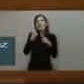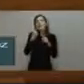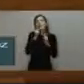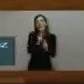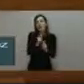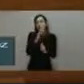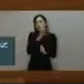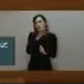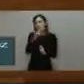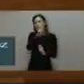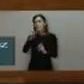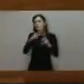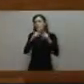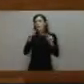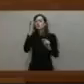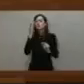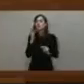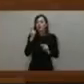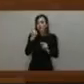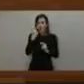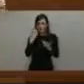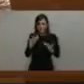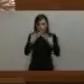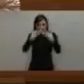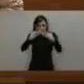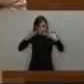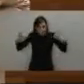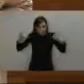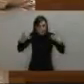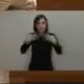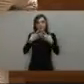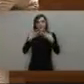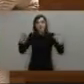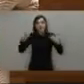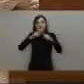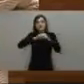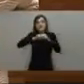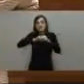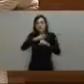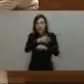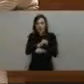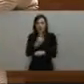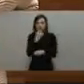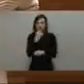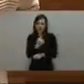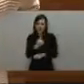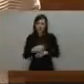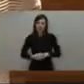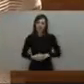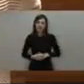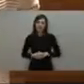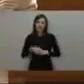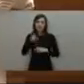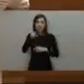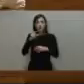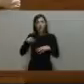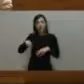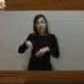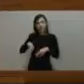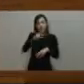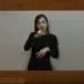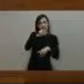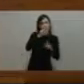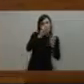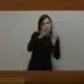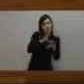Mire usted, hay un refrán, un adagio que dice, anda como un pato, grazna